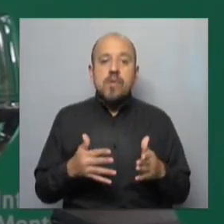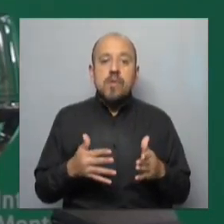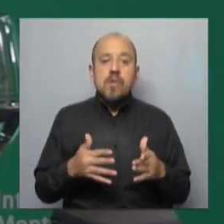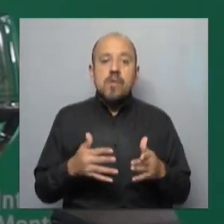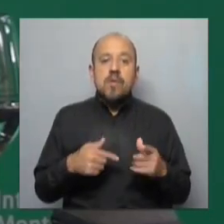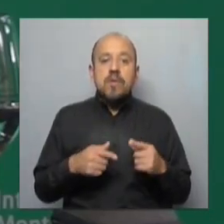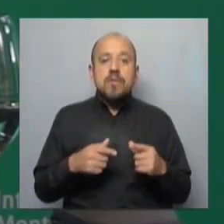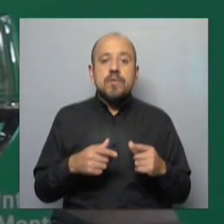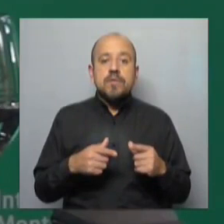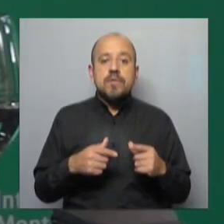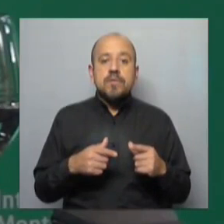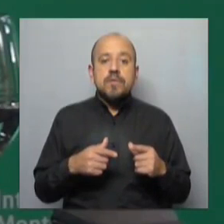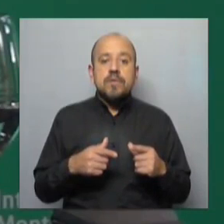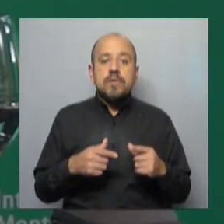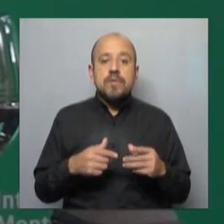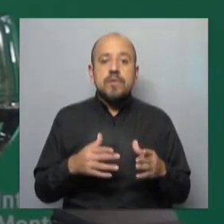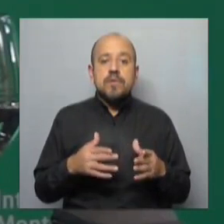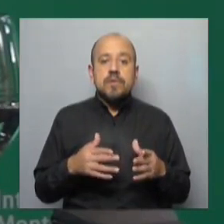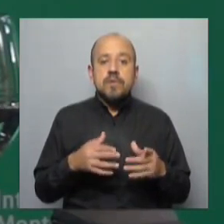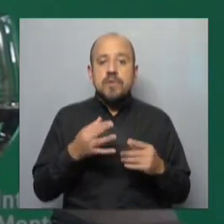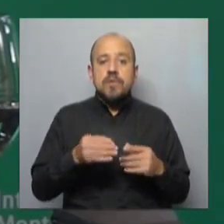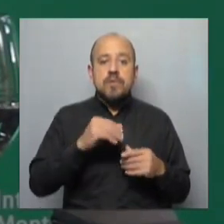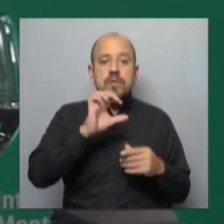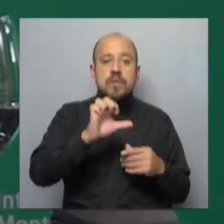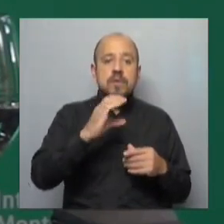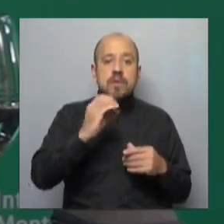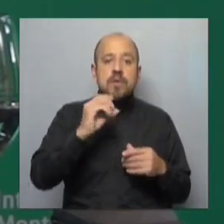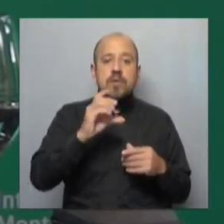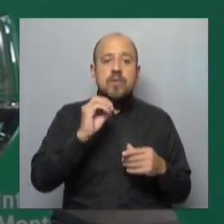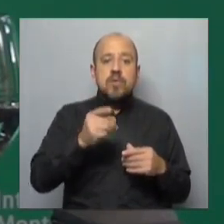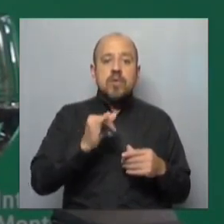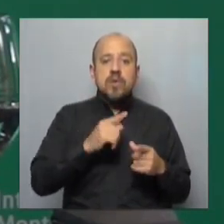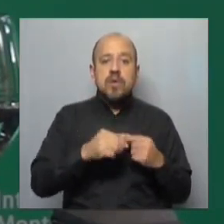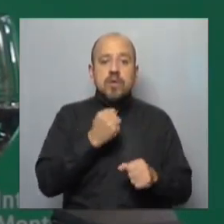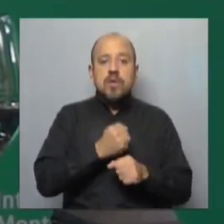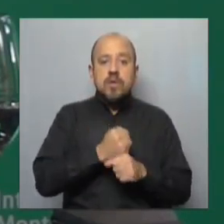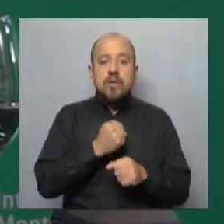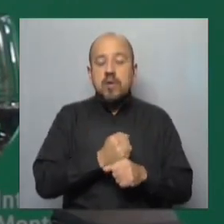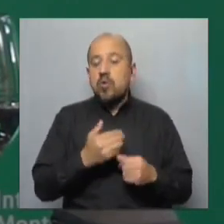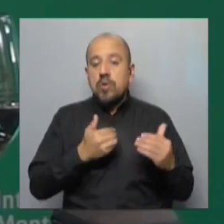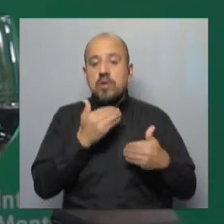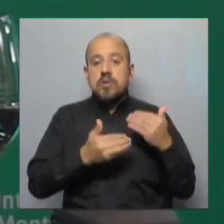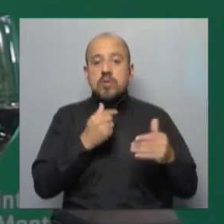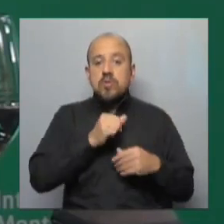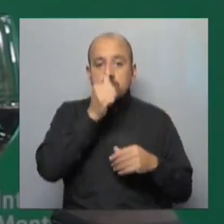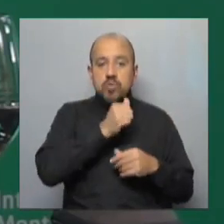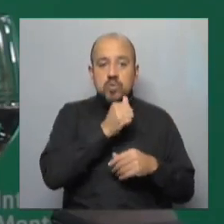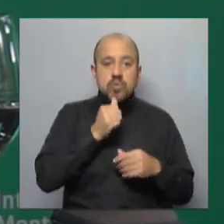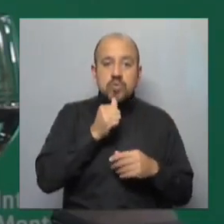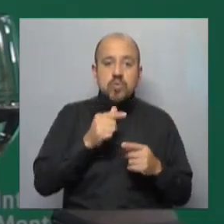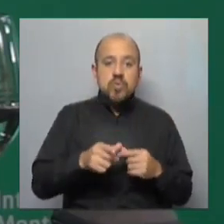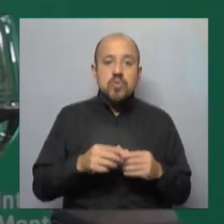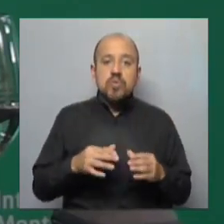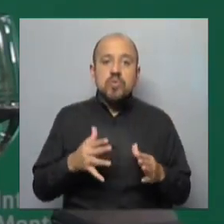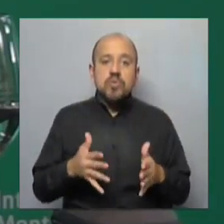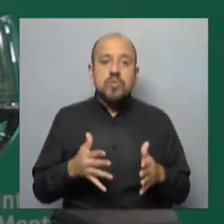en combinar esto desde de ecología trabajo desarrollo encontrar las mejores soluciones para